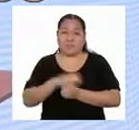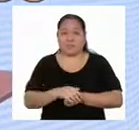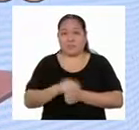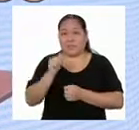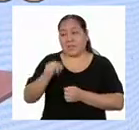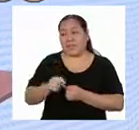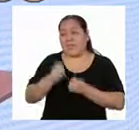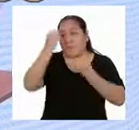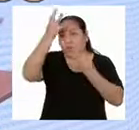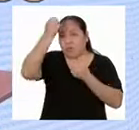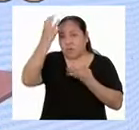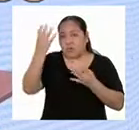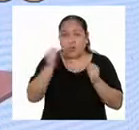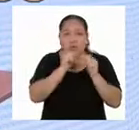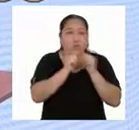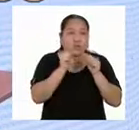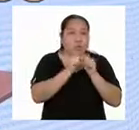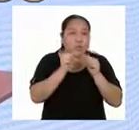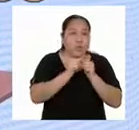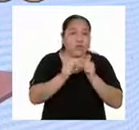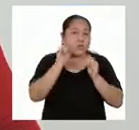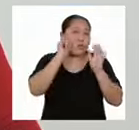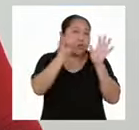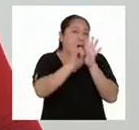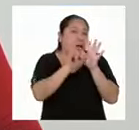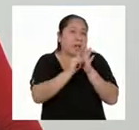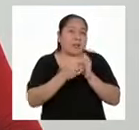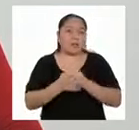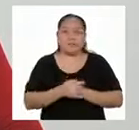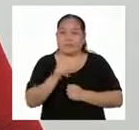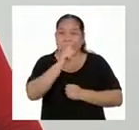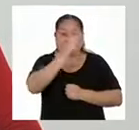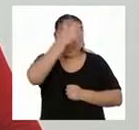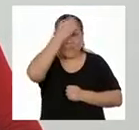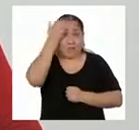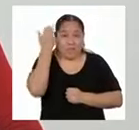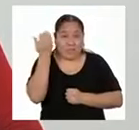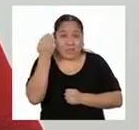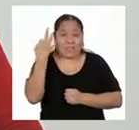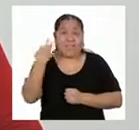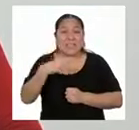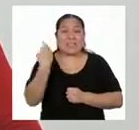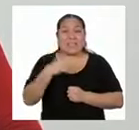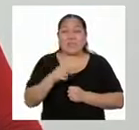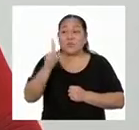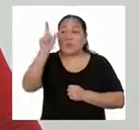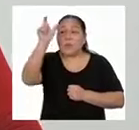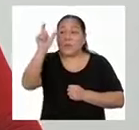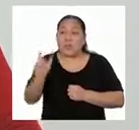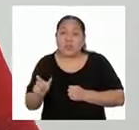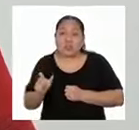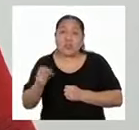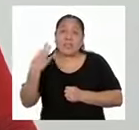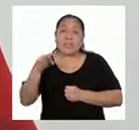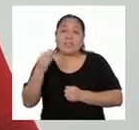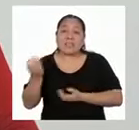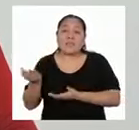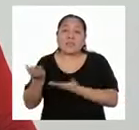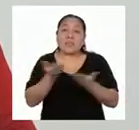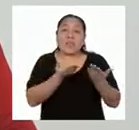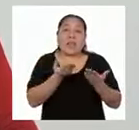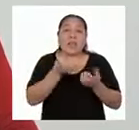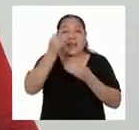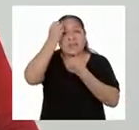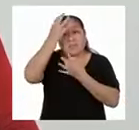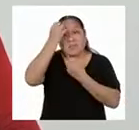información, cifras, una definición, una imagen. No olvides que siempre habrá una persona detrás de nuestra